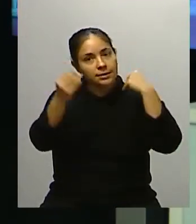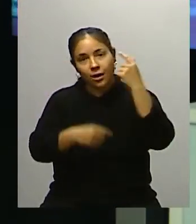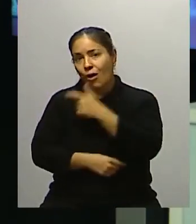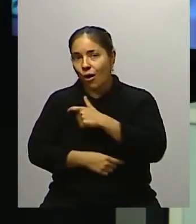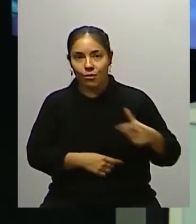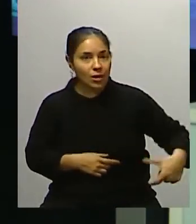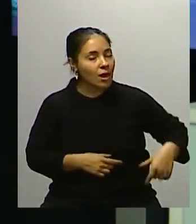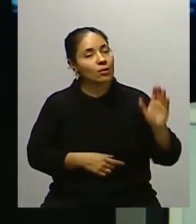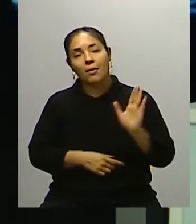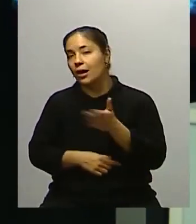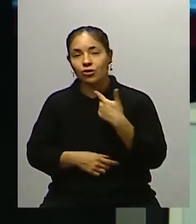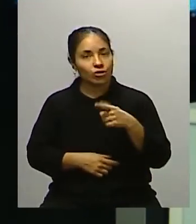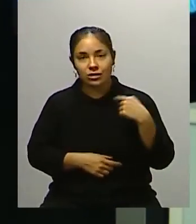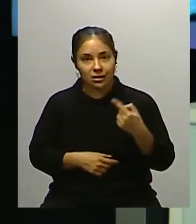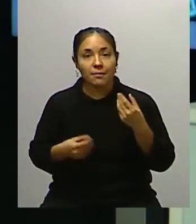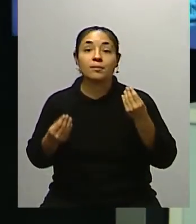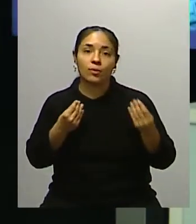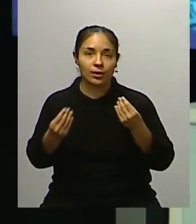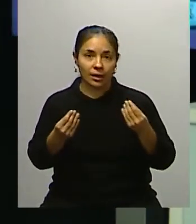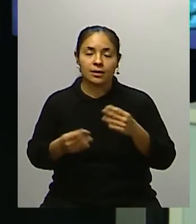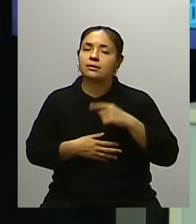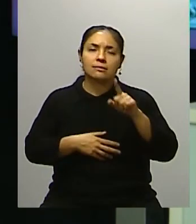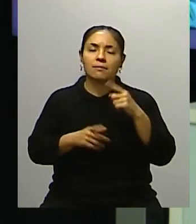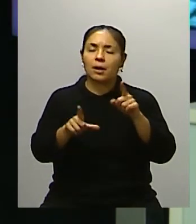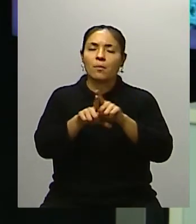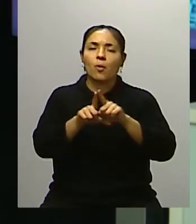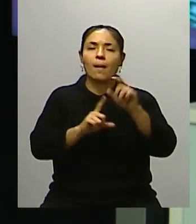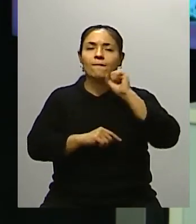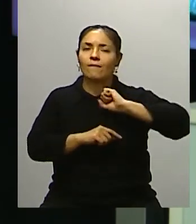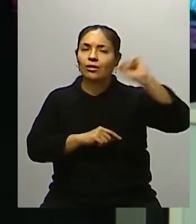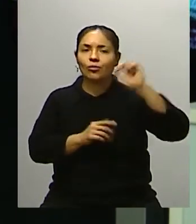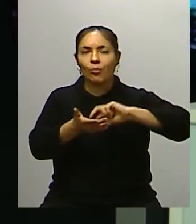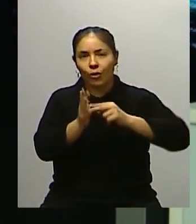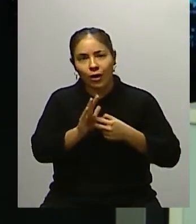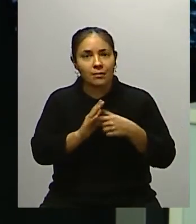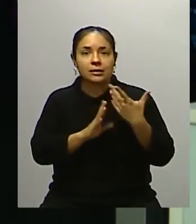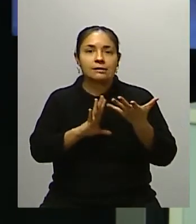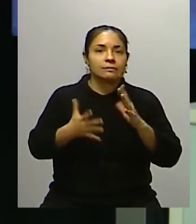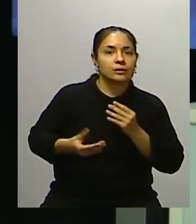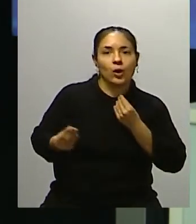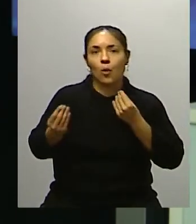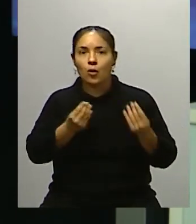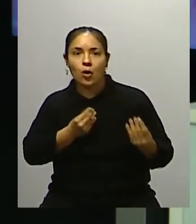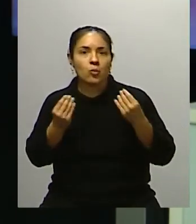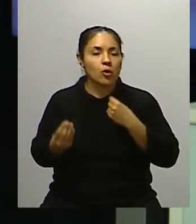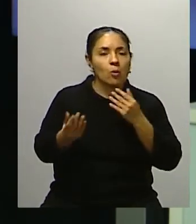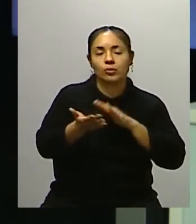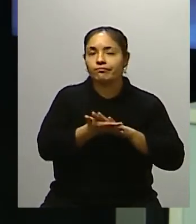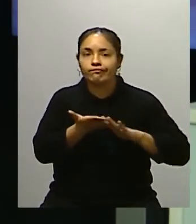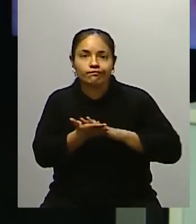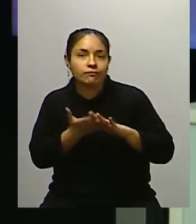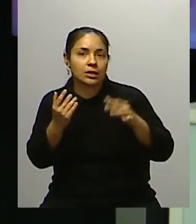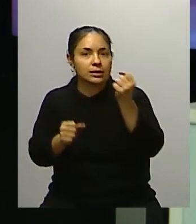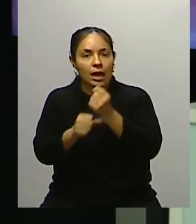todos, porque siempre pasa lo mismo con la inflación, lo decíamos el otro día, es como que no se le encuentra la vuelta para generar empleo. Y la pregunta